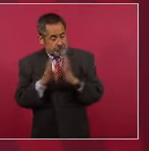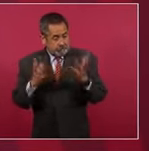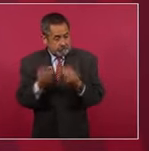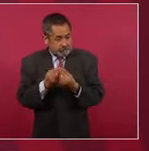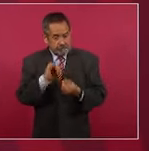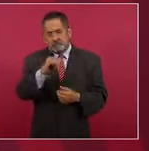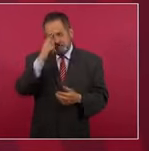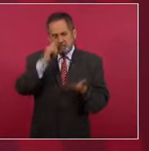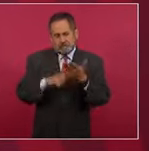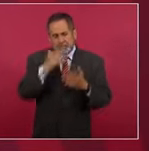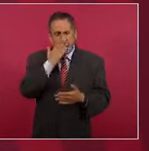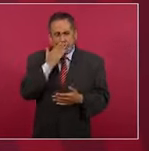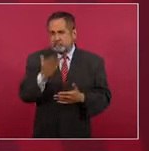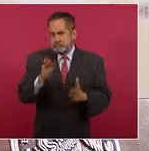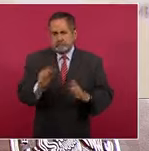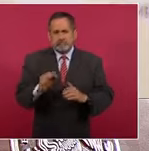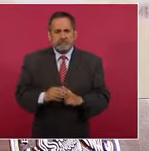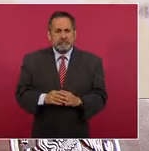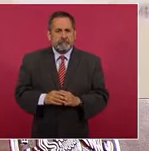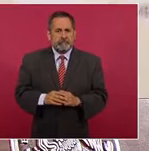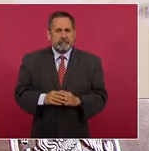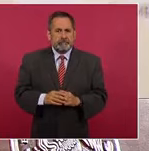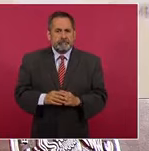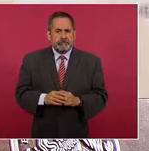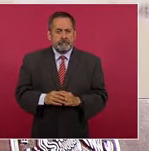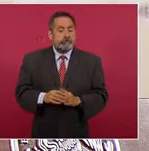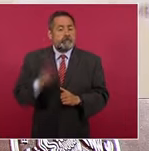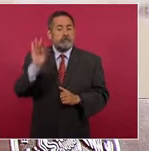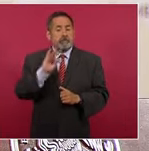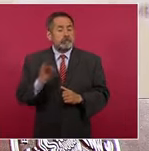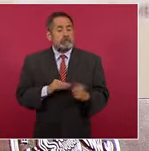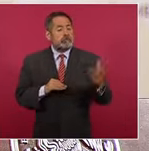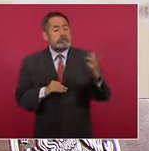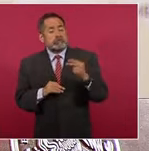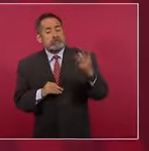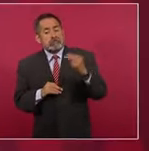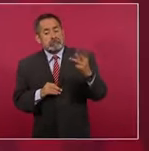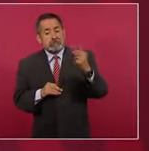todos, y si dicen que no,